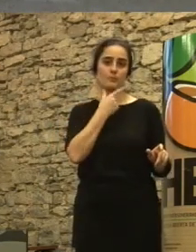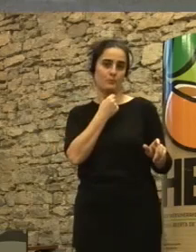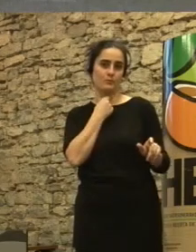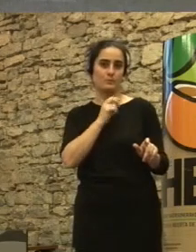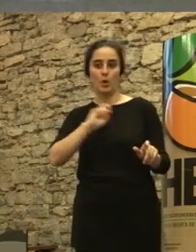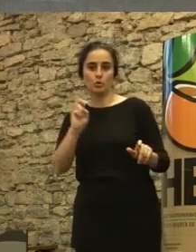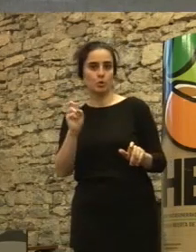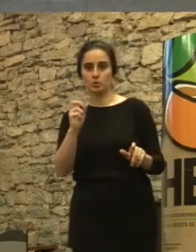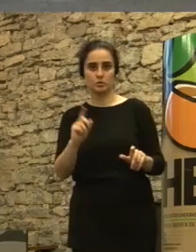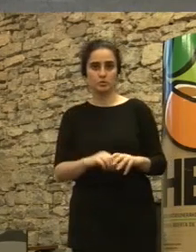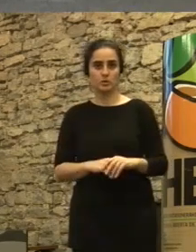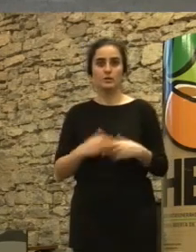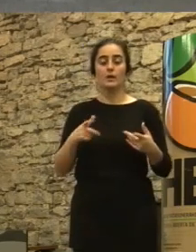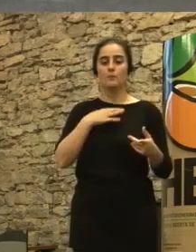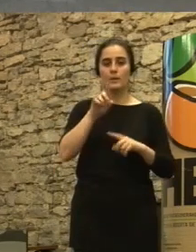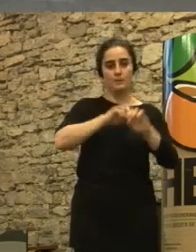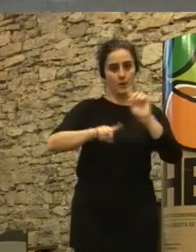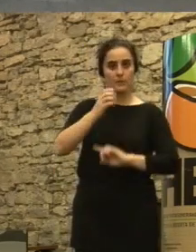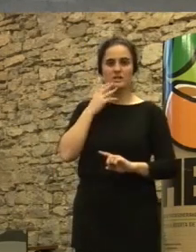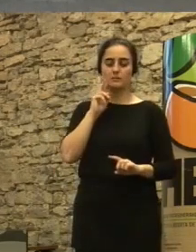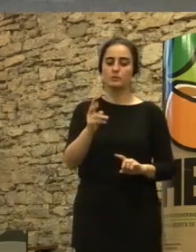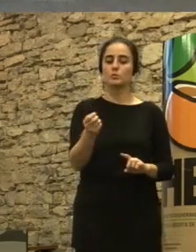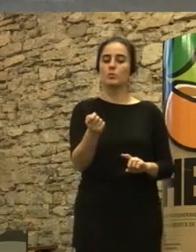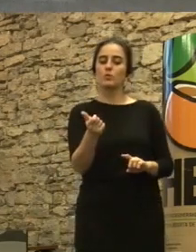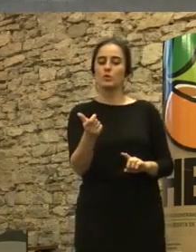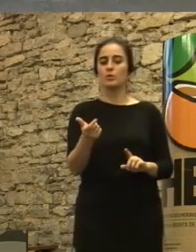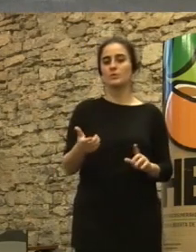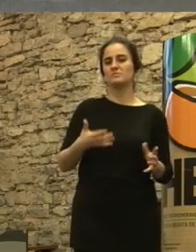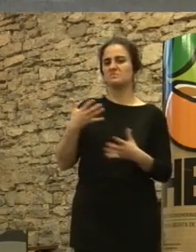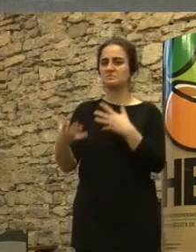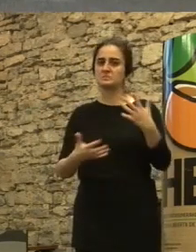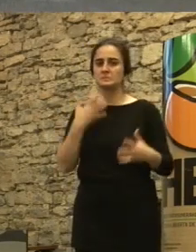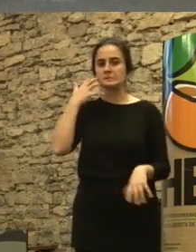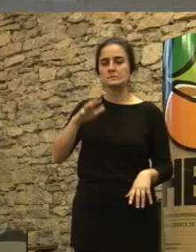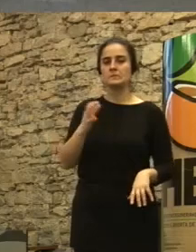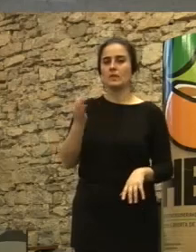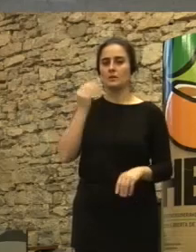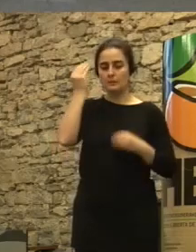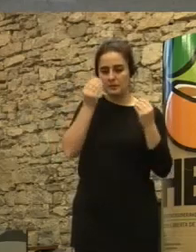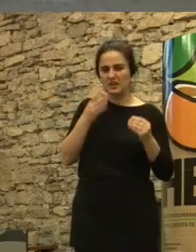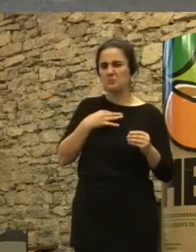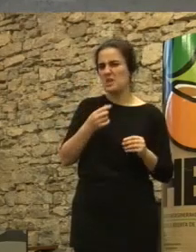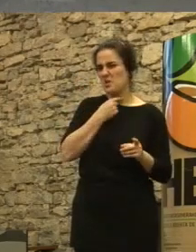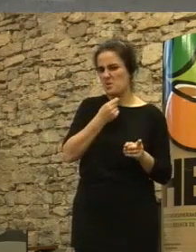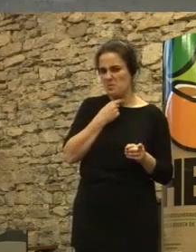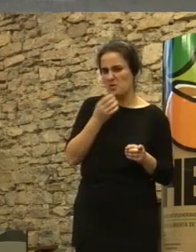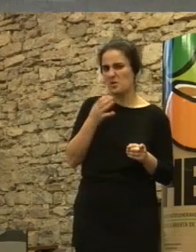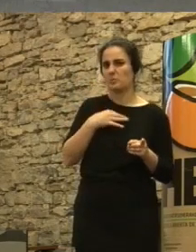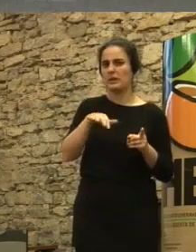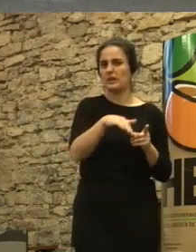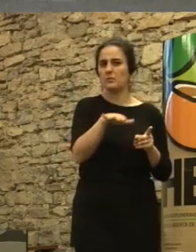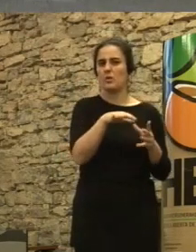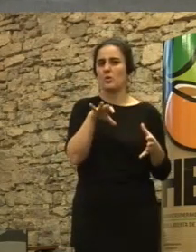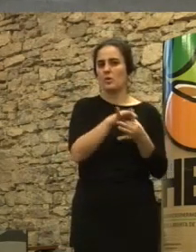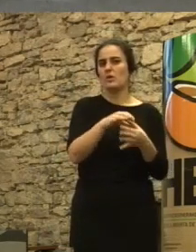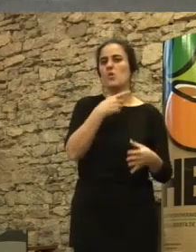que no. Y eso puede ser un problema. Entonces, cuando veamos algo así como muy chanante, muy extraño, tenemos que pensar si no será algún tipo de humor, si no viene de algún tipo de sitio de humor.